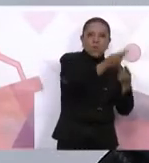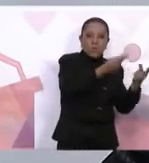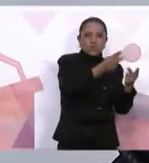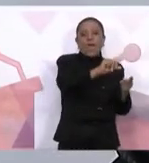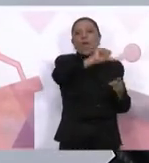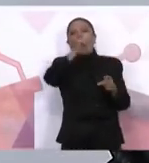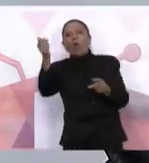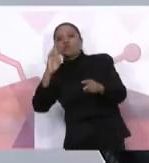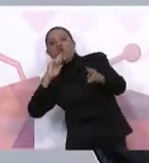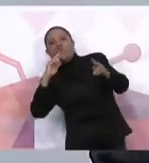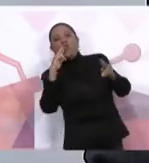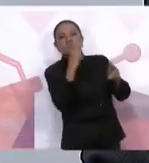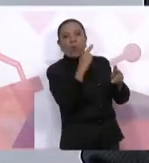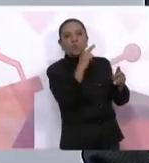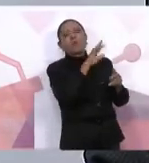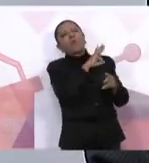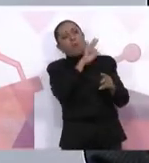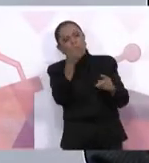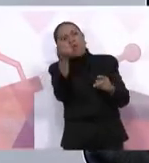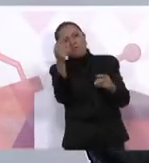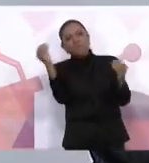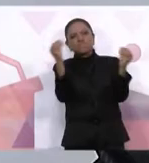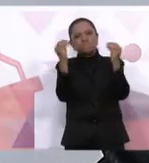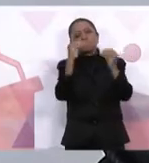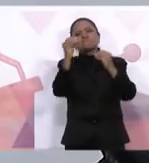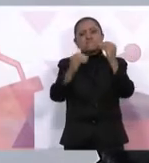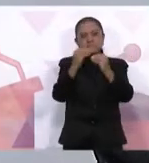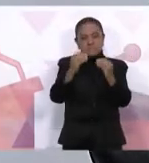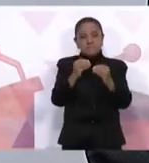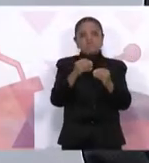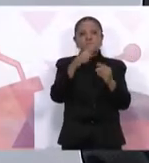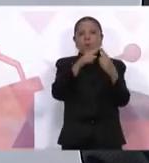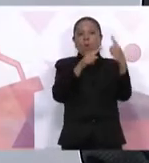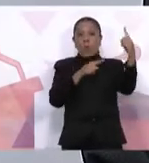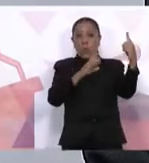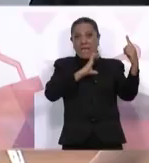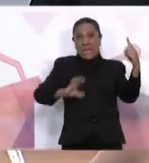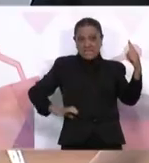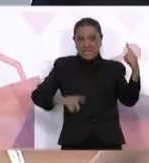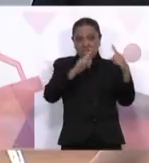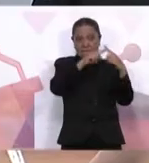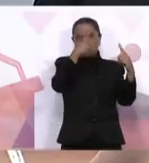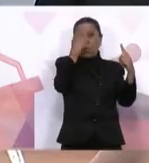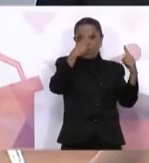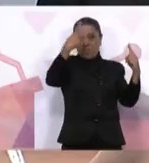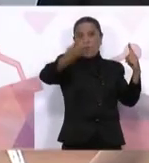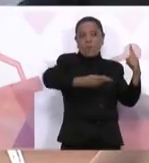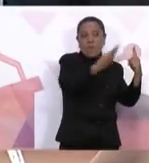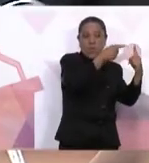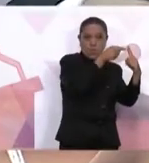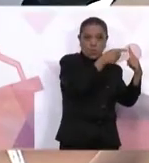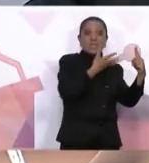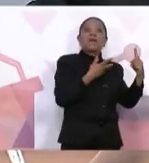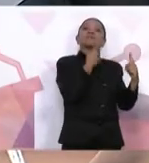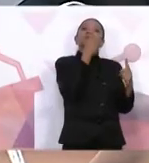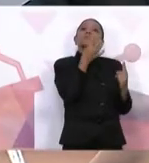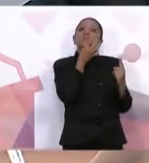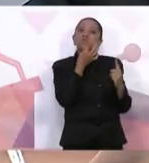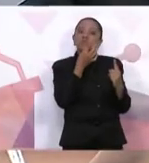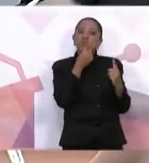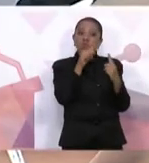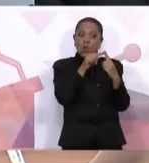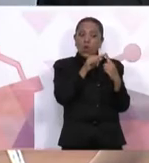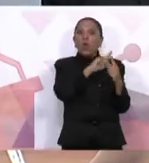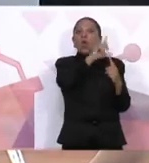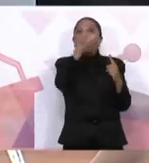candidato ponente al primero que le haremos la pregunta mícher onofre y un servidor tendrá un minuto también porque se va a sumar a las réplicas